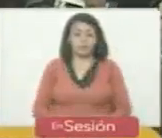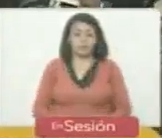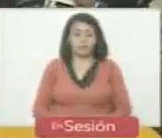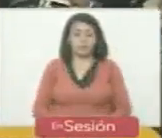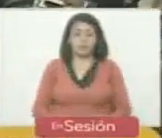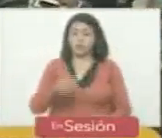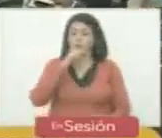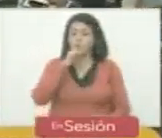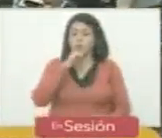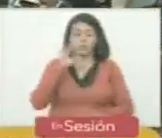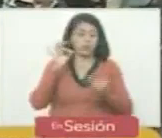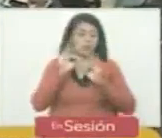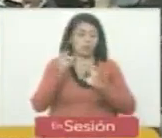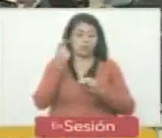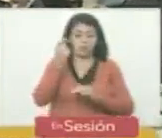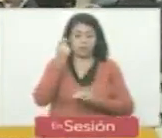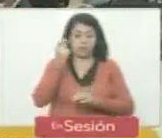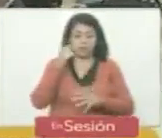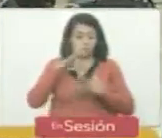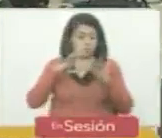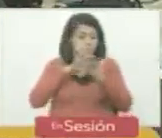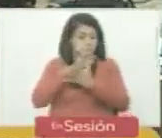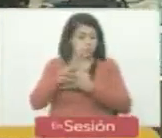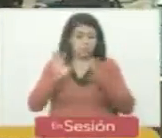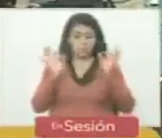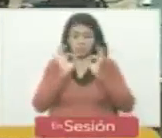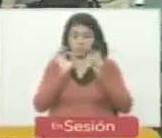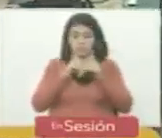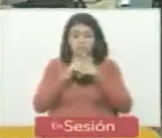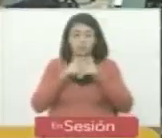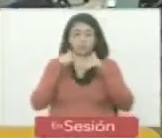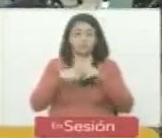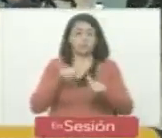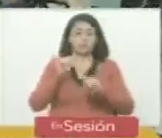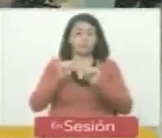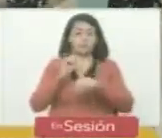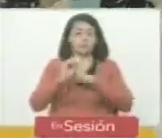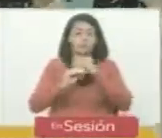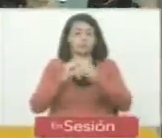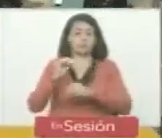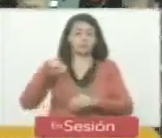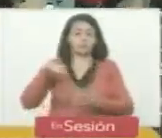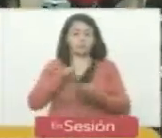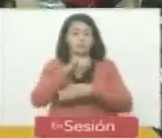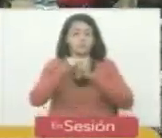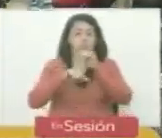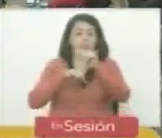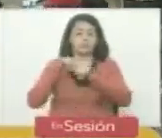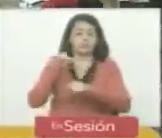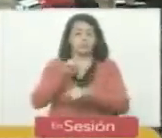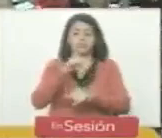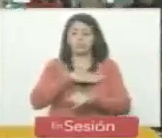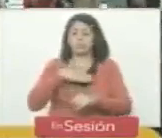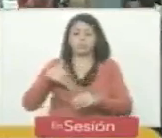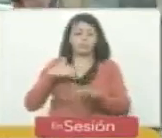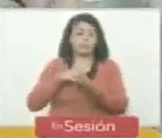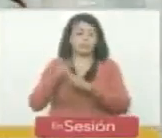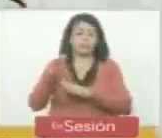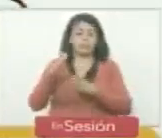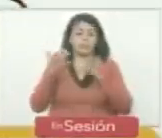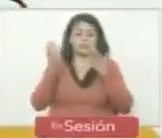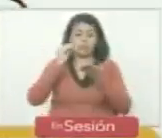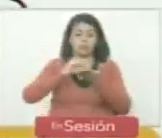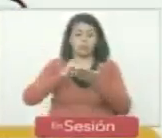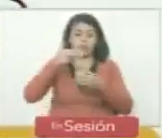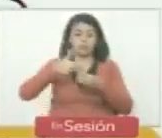no existiendo ningún tipo de inconveniente, en el mismo aeropuerto se niegan a el